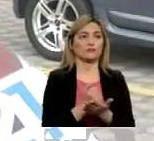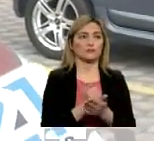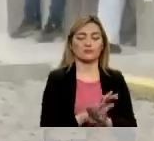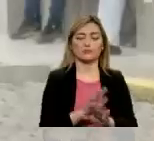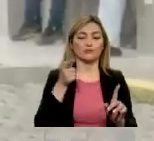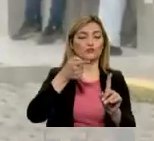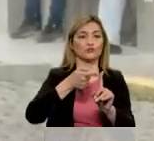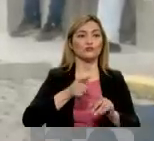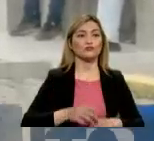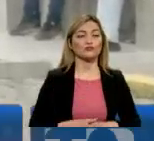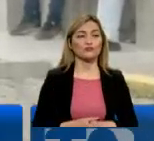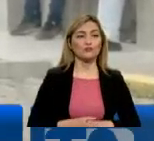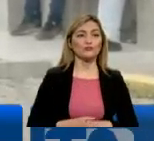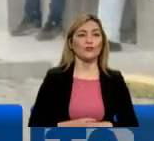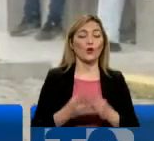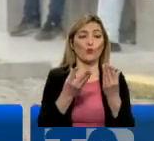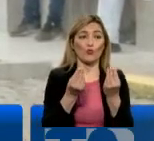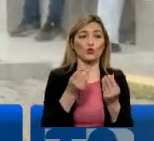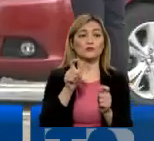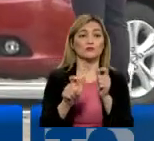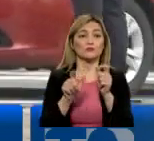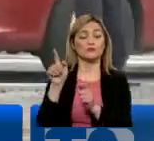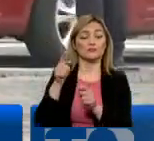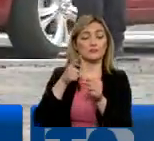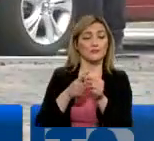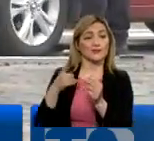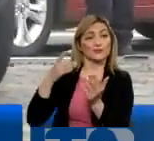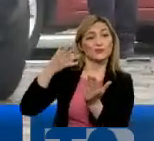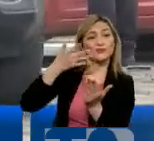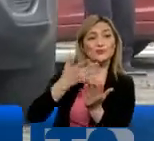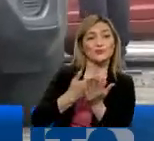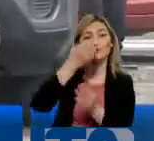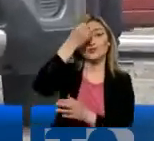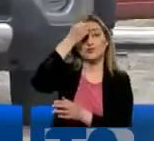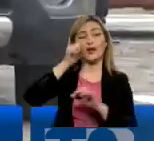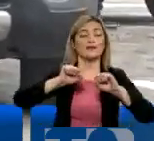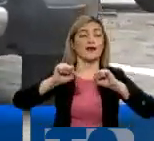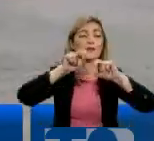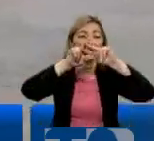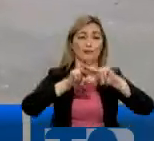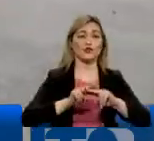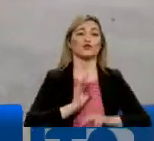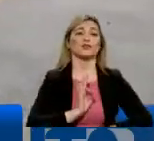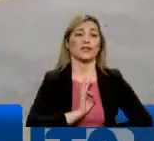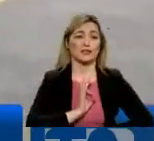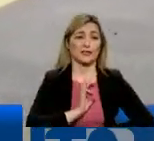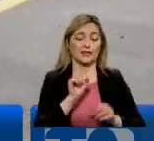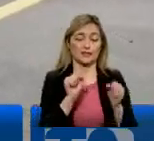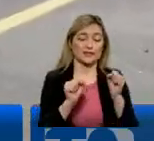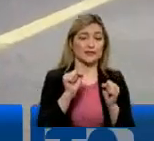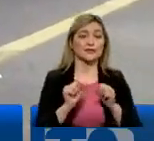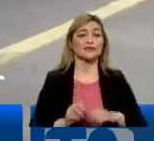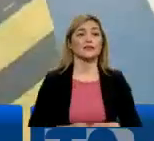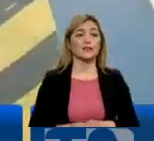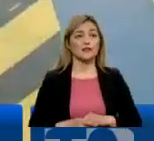directamente al igual que el jorge cientos de usuarios de quito han llegado hasta rumiñahui para realizar la revisión vehicular en este cantón